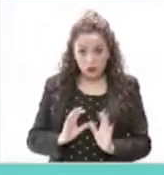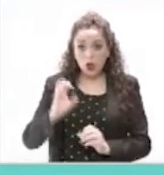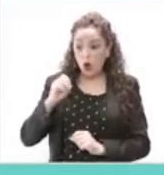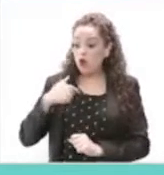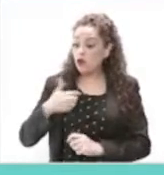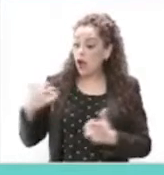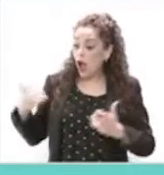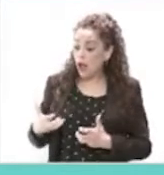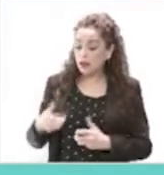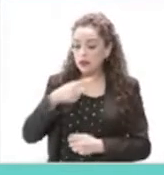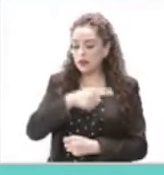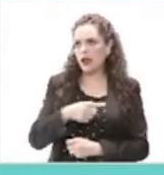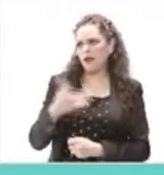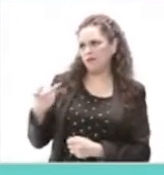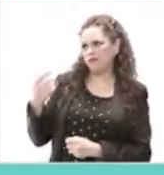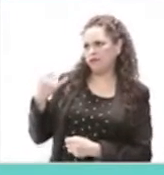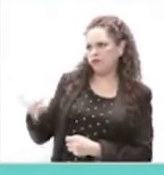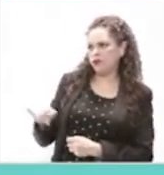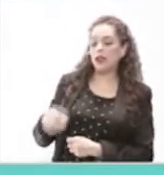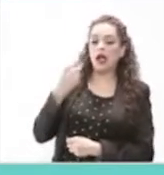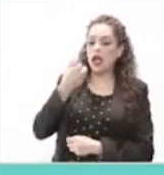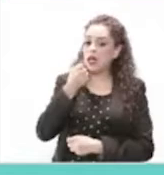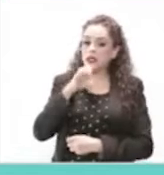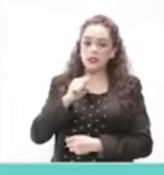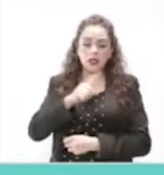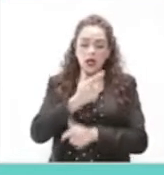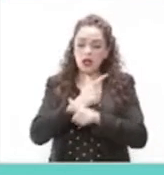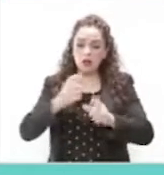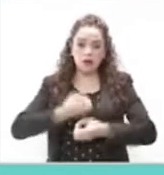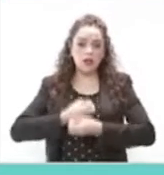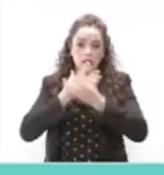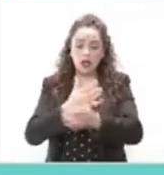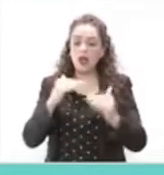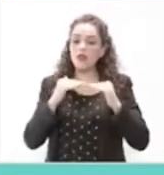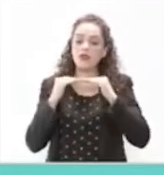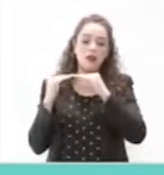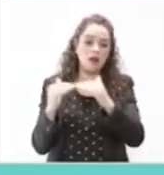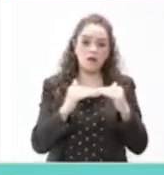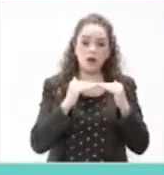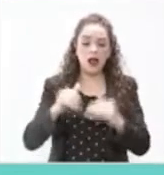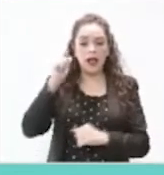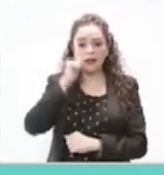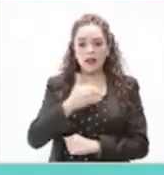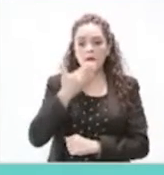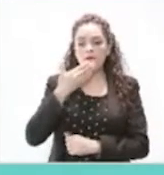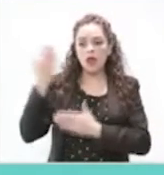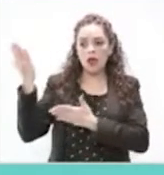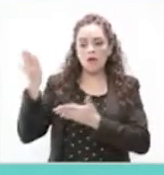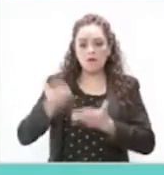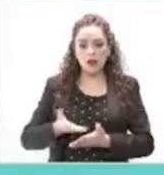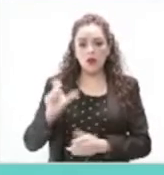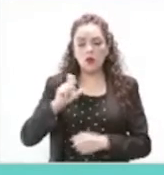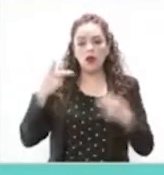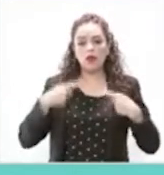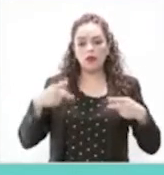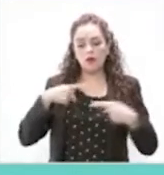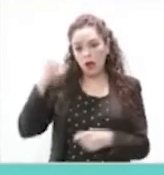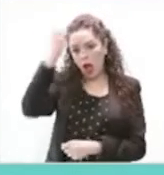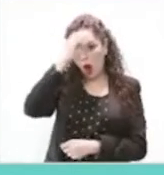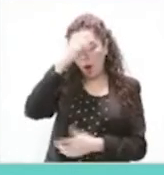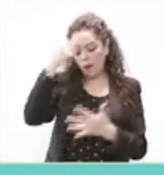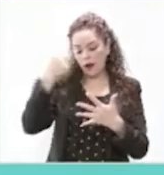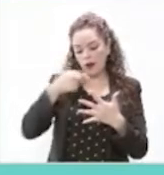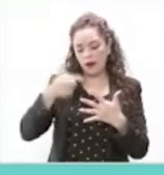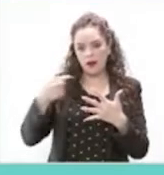cuestionado. De eso se trata la libertad de expresión y la democracia. Siempre serán bienvenidas las críticas constructivas que nos